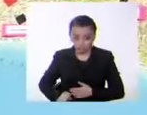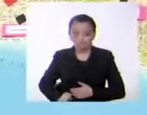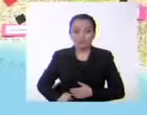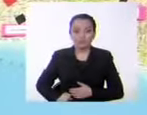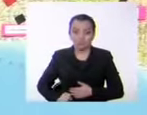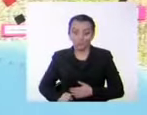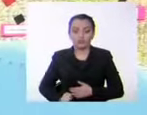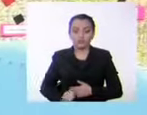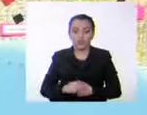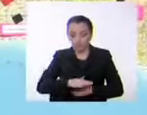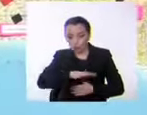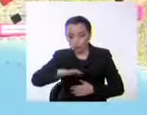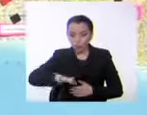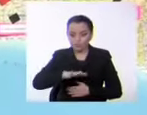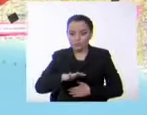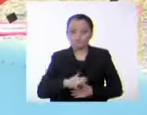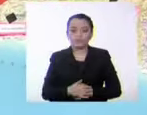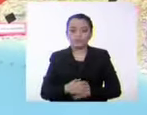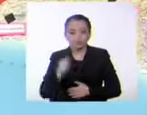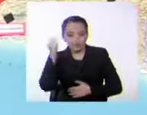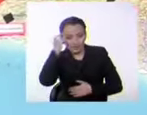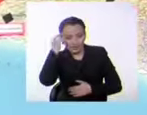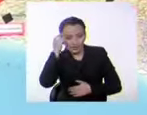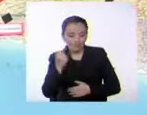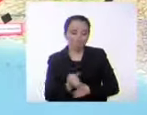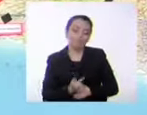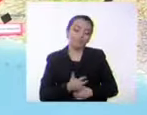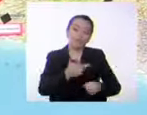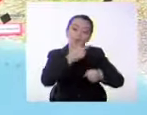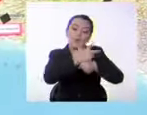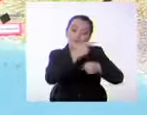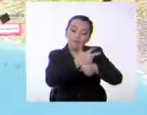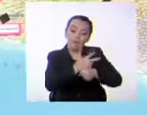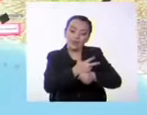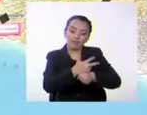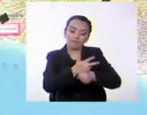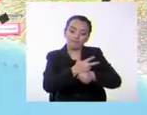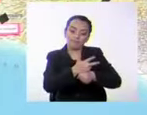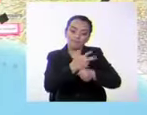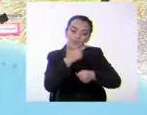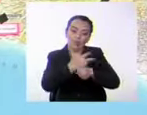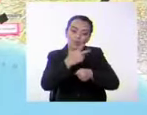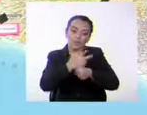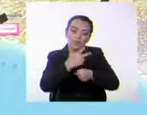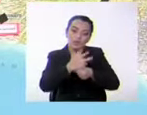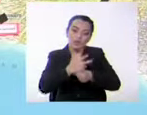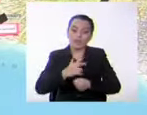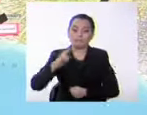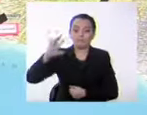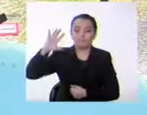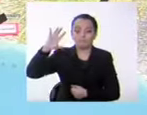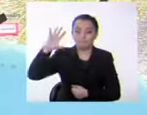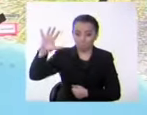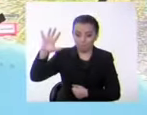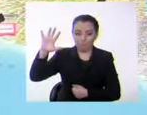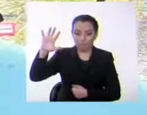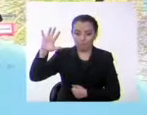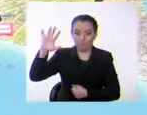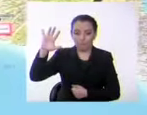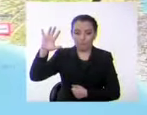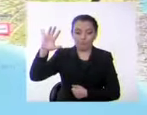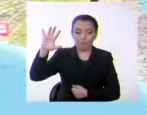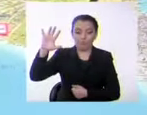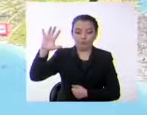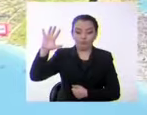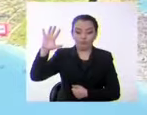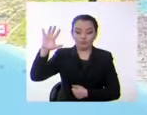a pensar que está Guatemala y precisamente ingresaron por el río Paz que se encuentra en Aguachapán, que lo tenemos acá, y luego llegaron,